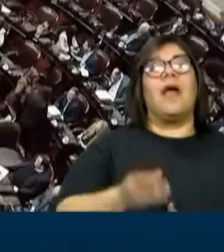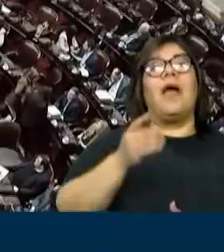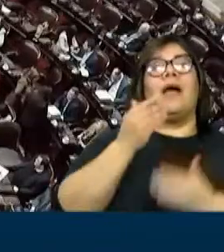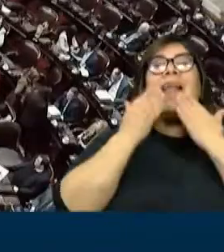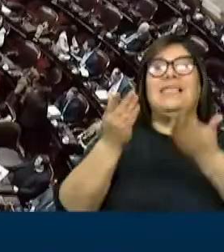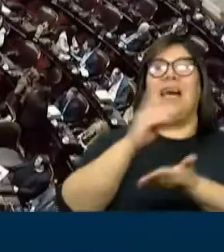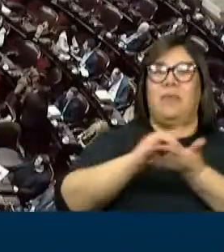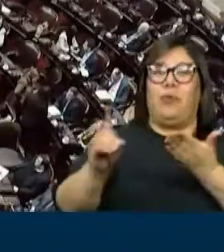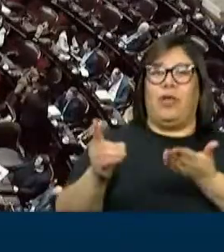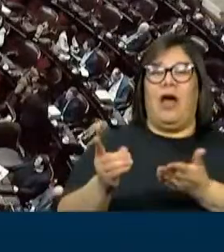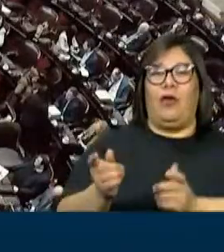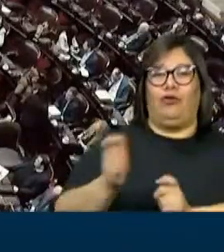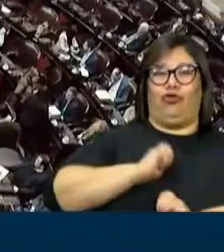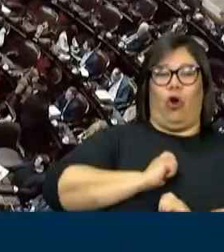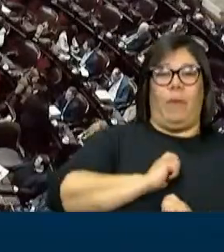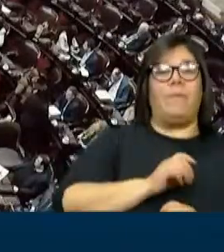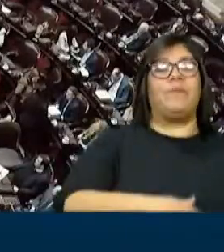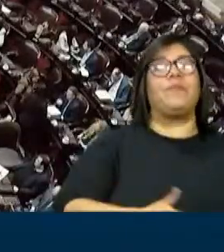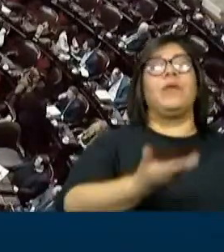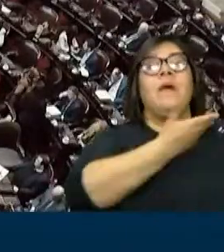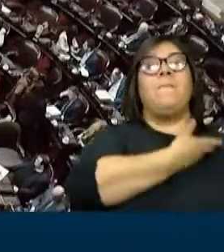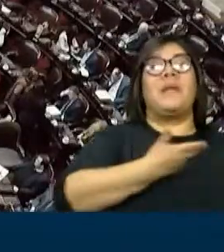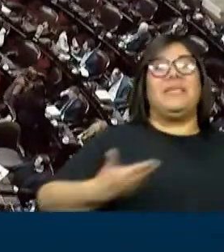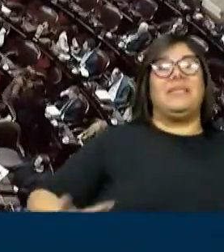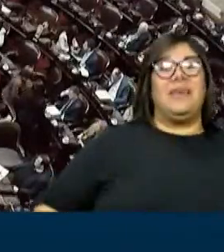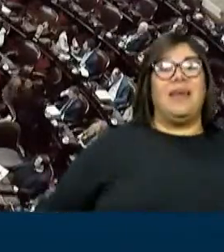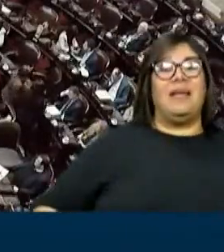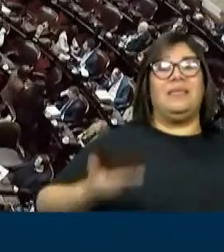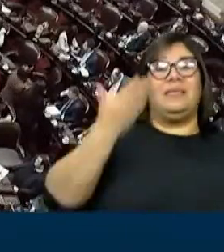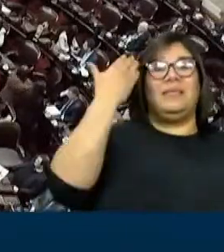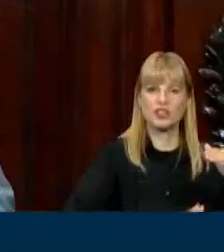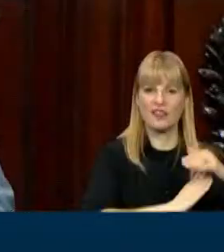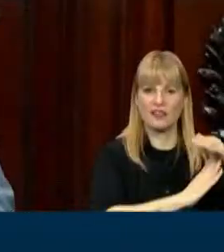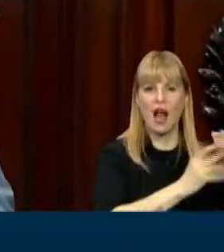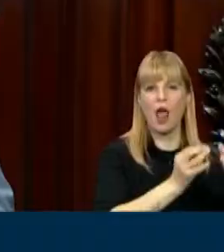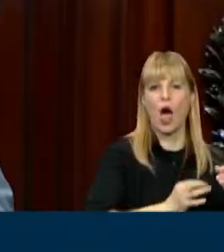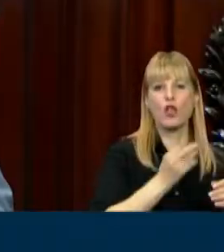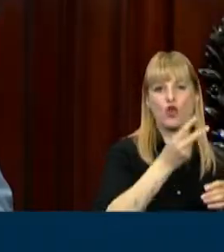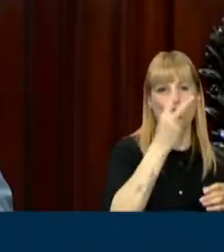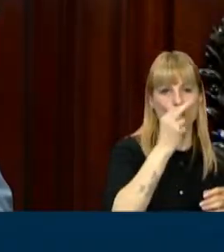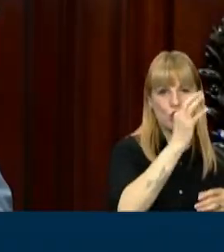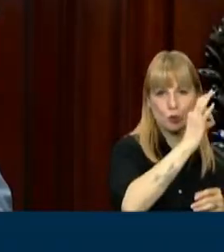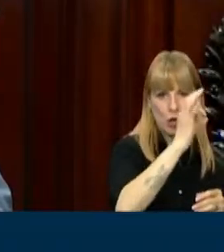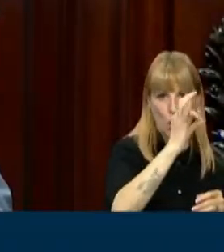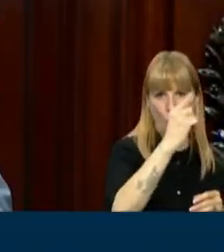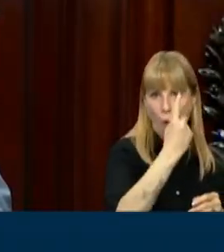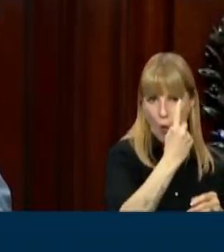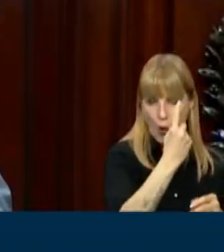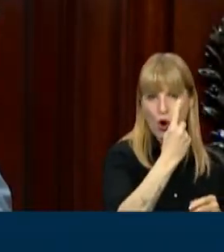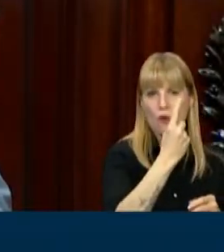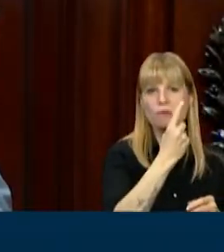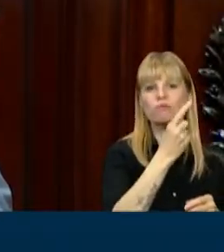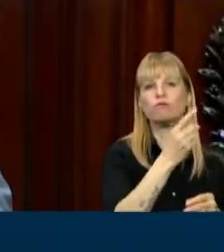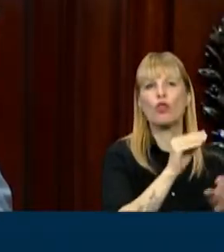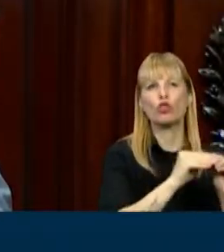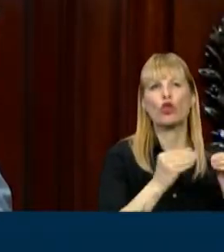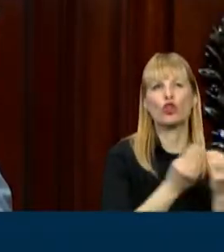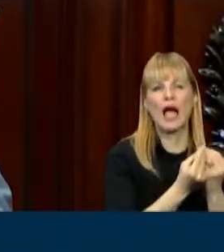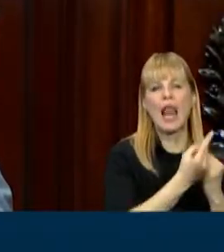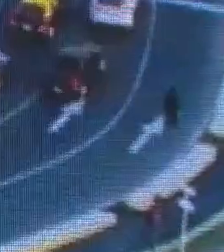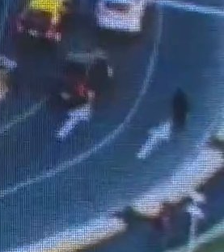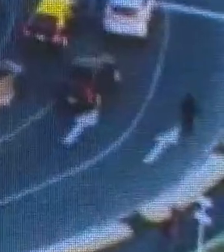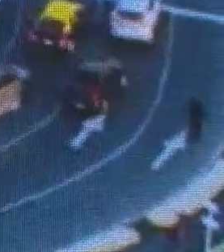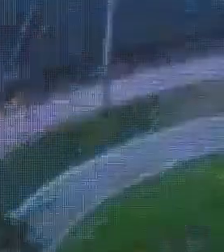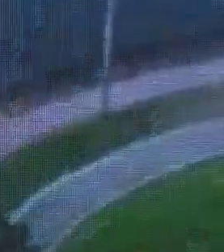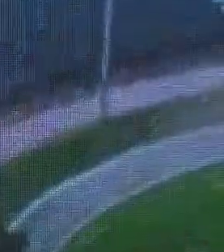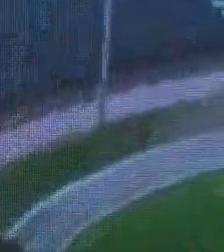Habrá que ver, esto es como muy vertiginoso también, pero era un dato de ayer, ¿eh? A ver, Francos en su rol de jefe de gabinete es